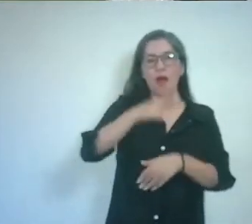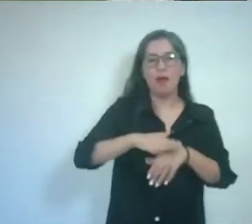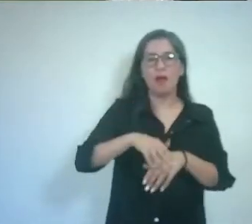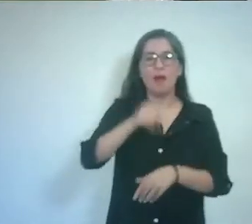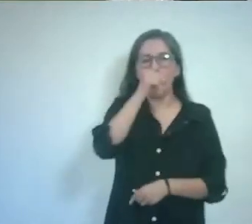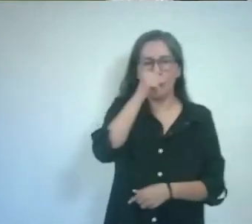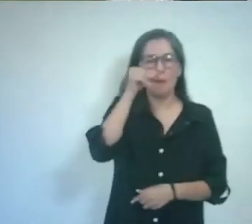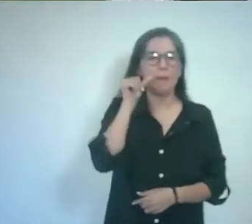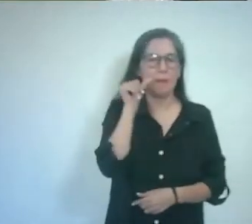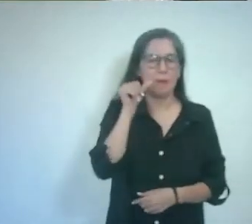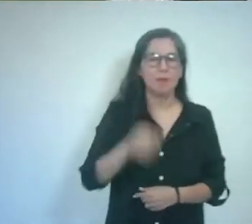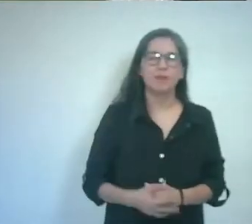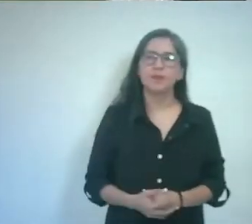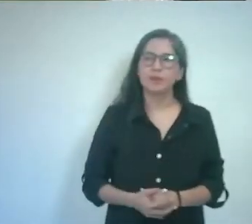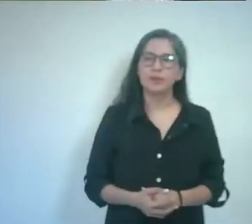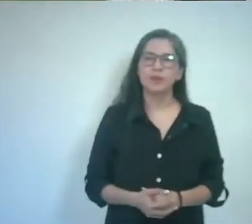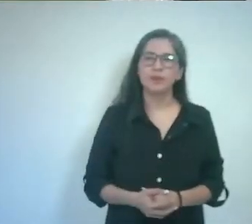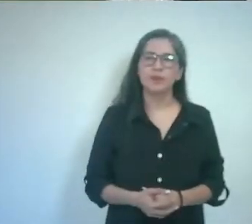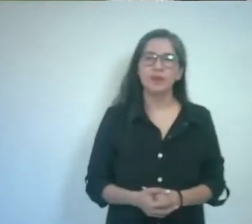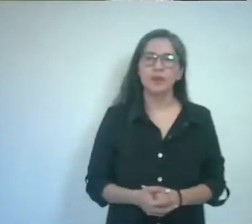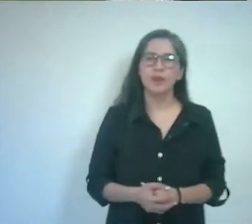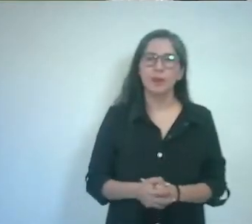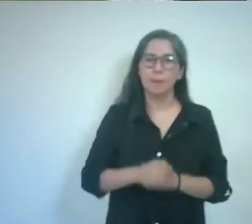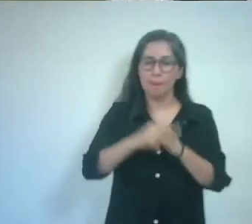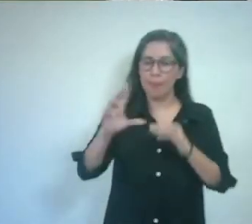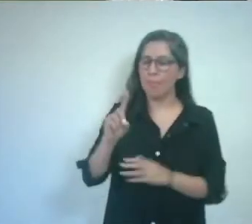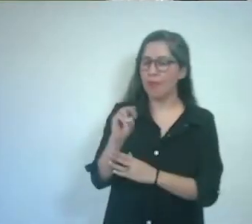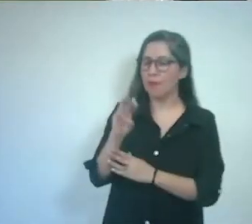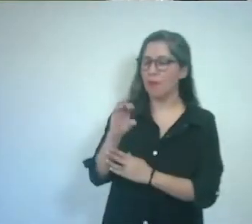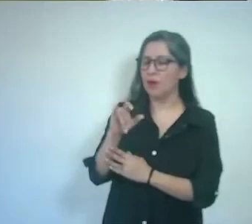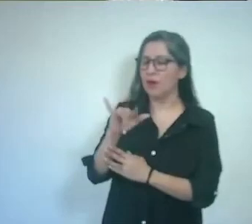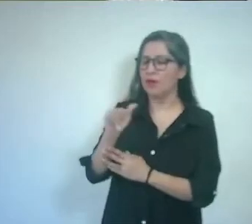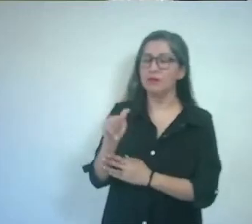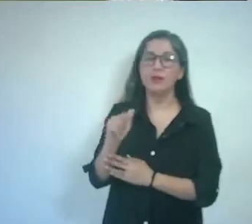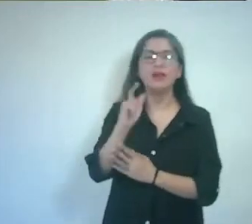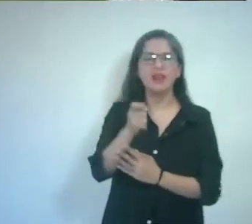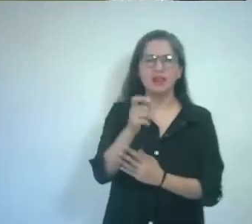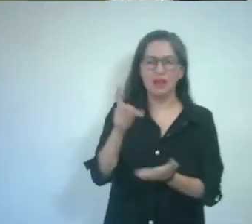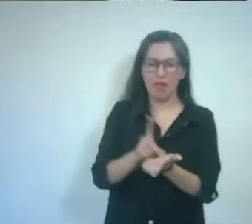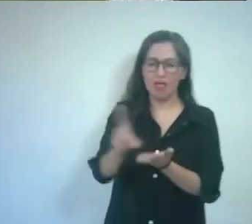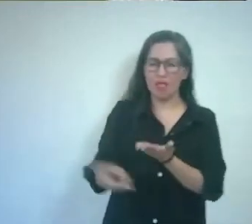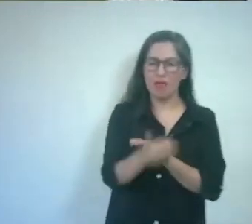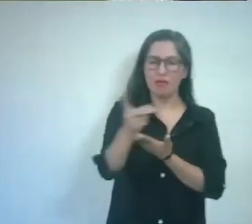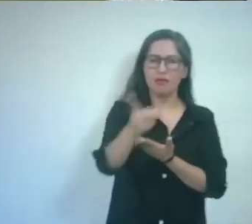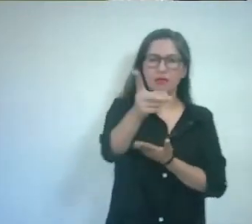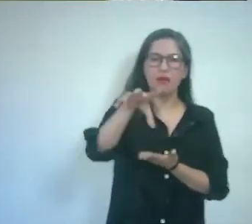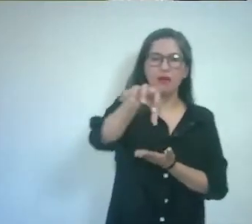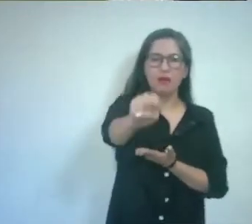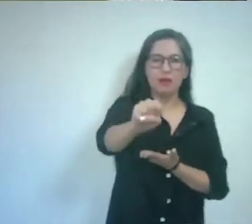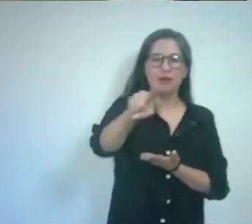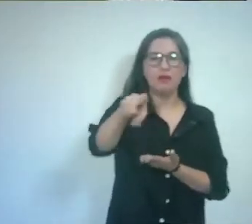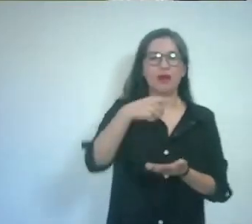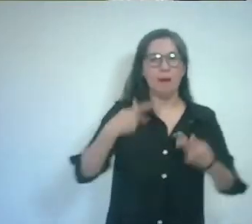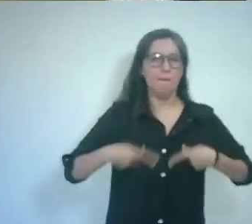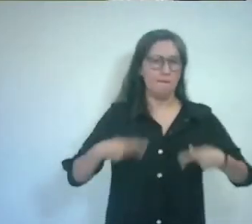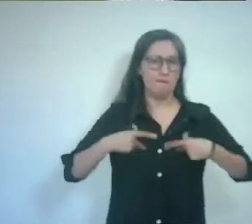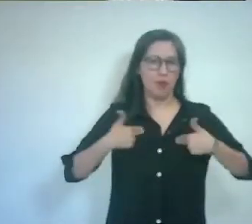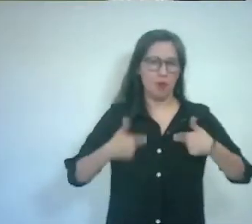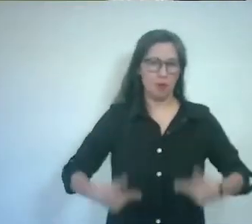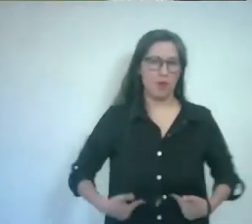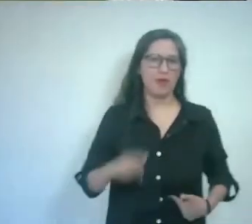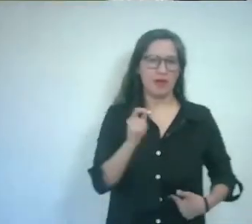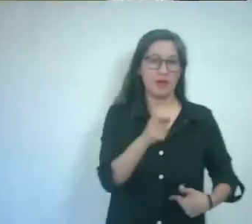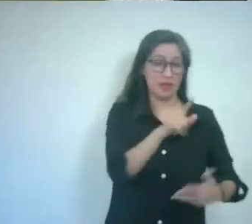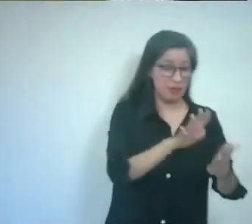las Américas, Benito Juárez: la democracia es el destino de la humanidad, la libertad, su brazo indestructible.